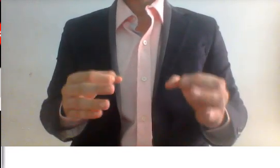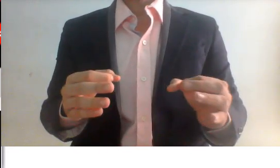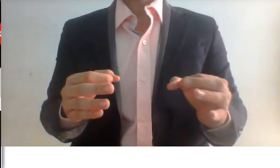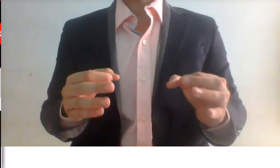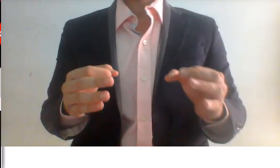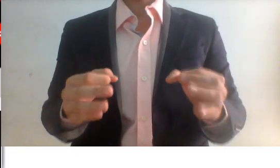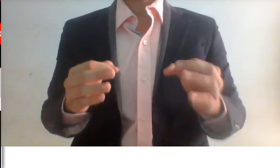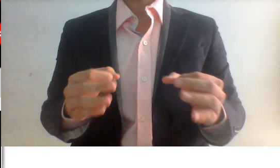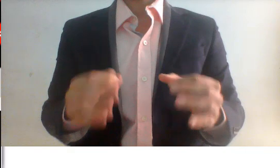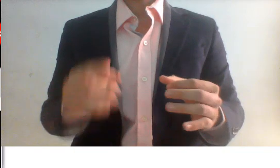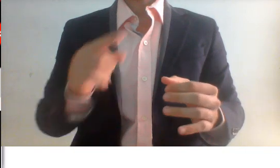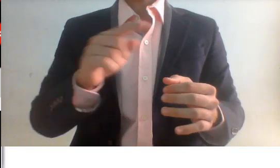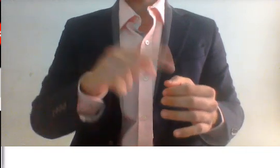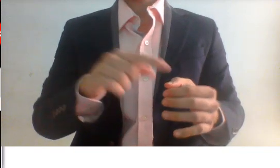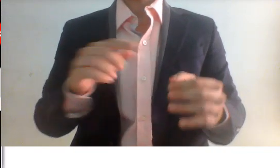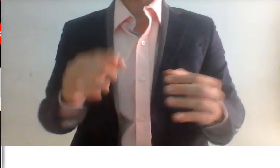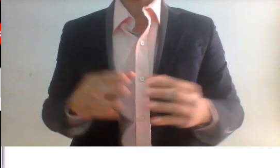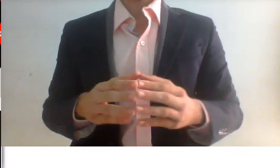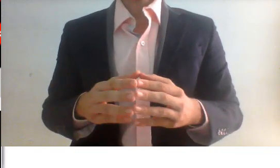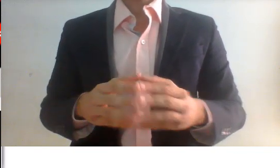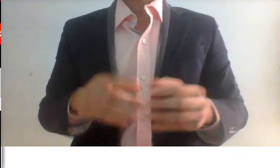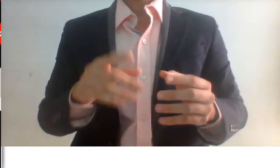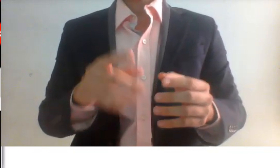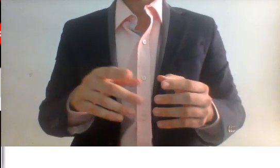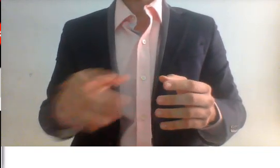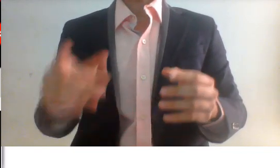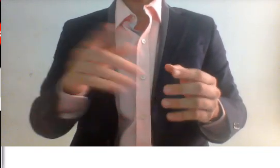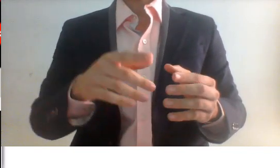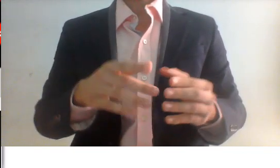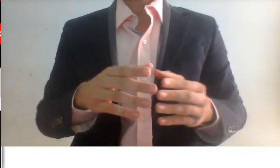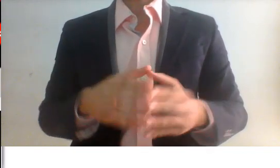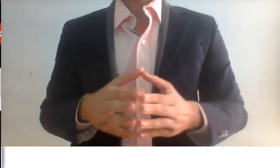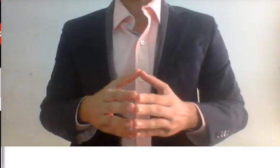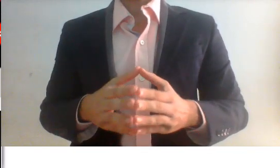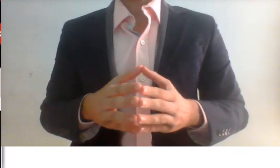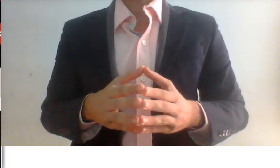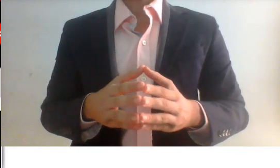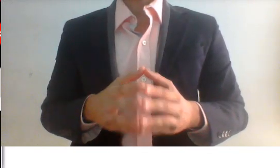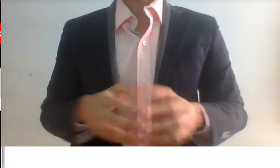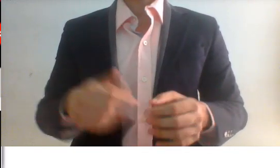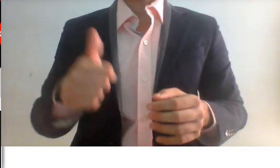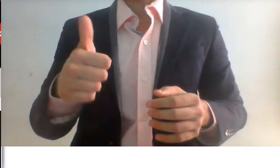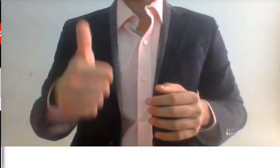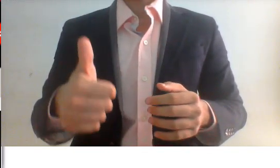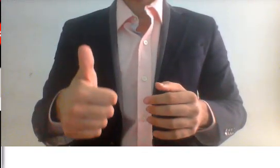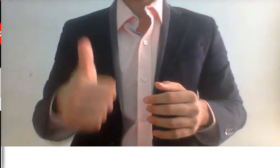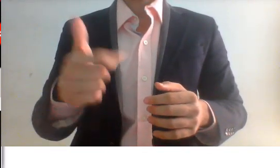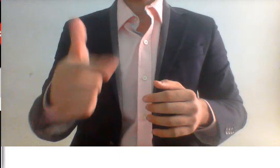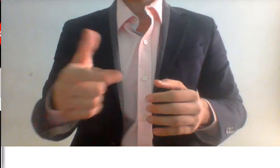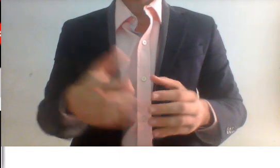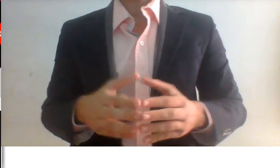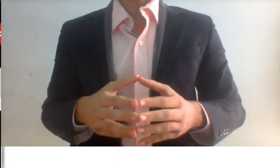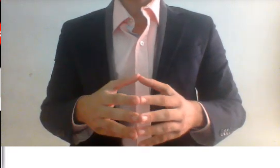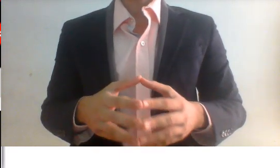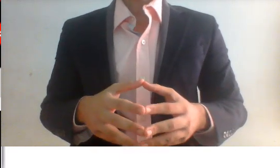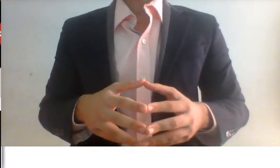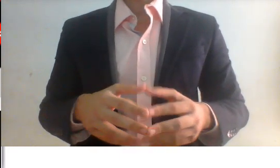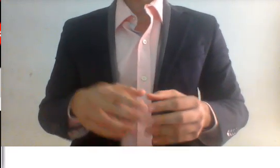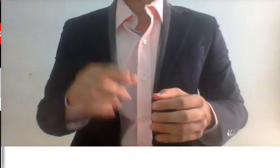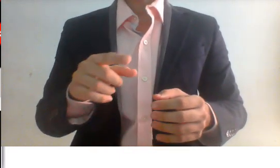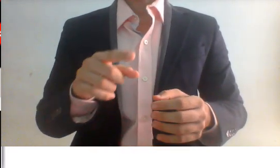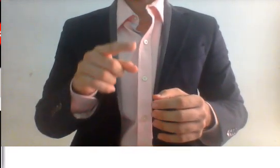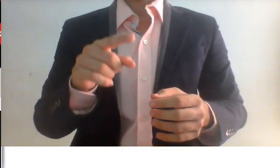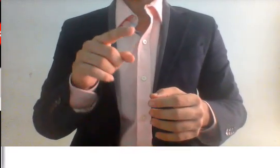está atacando a este personaje porque fue la que reveló que durante el periodo de gobierno de los personajes como lo fue el panismo y lo fue el priismo,